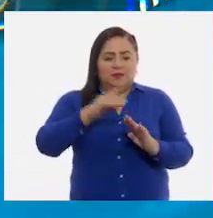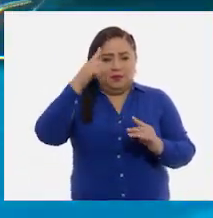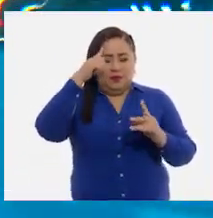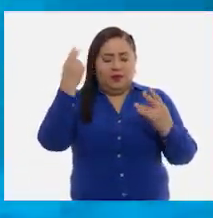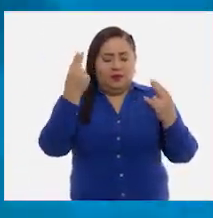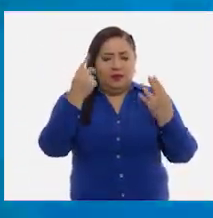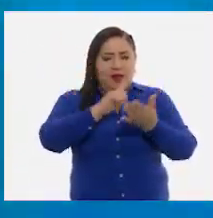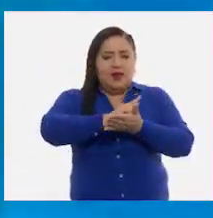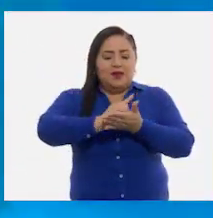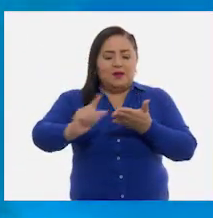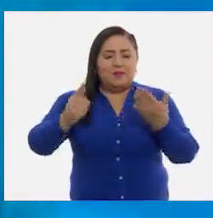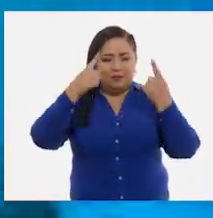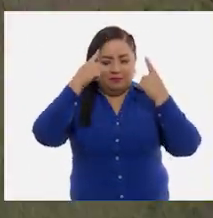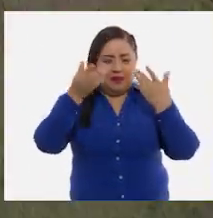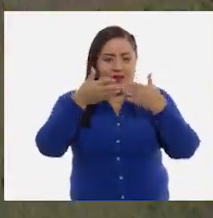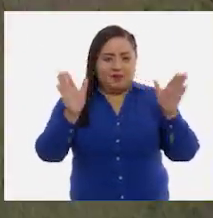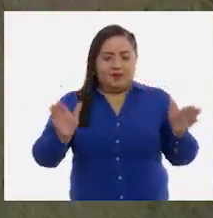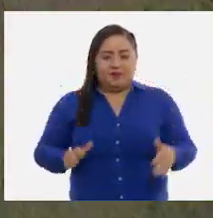mente.